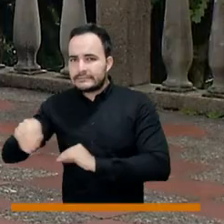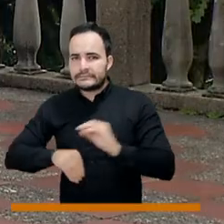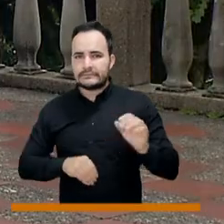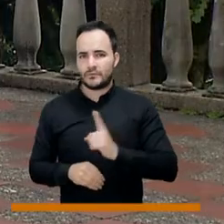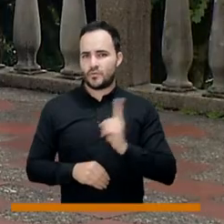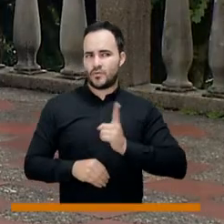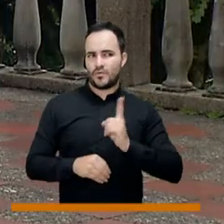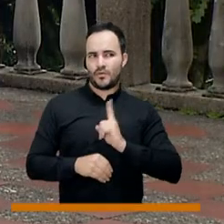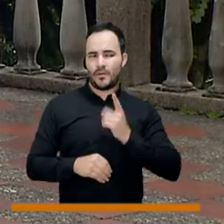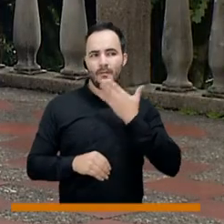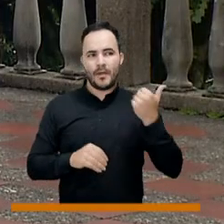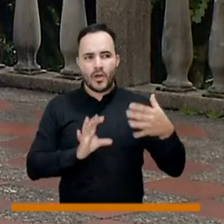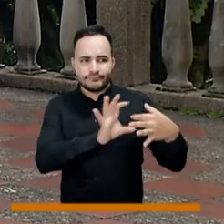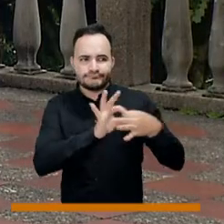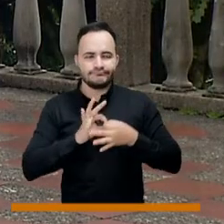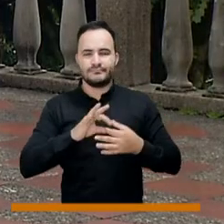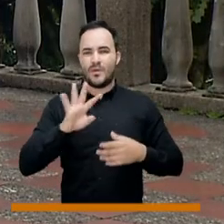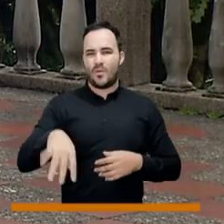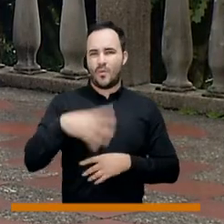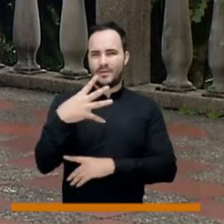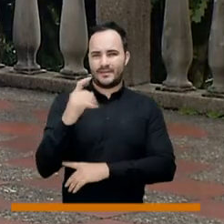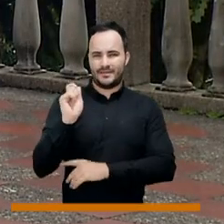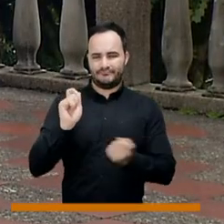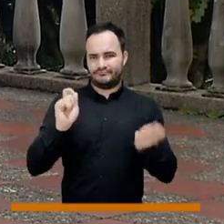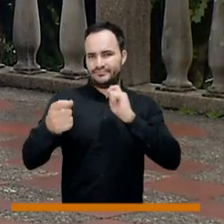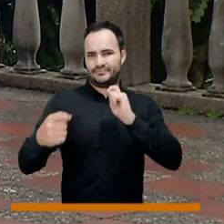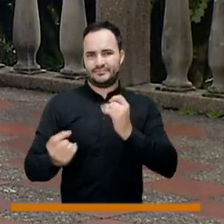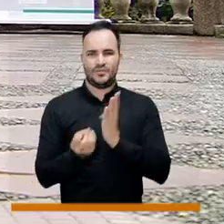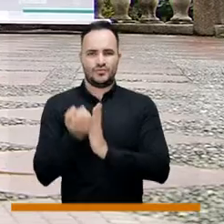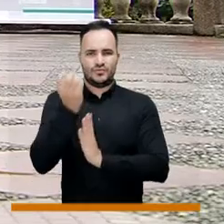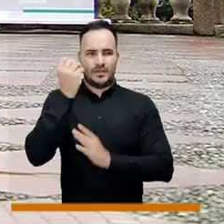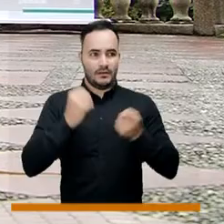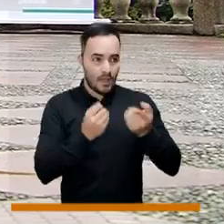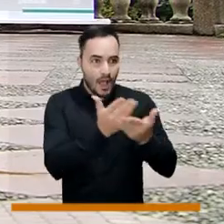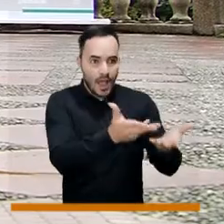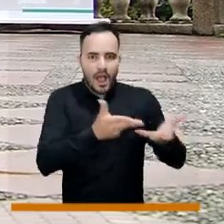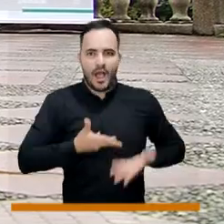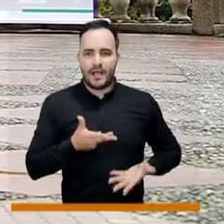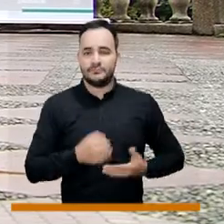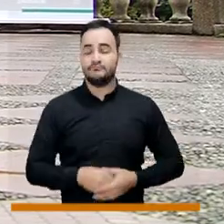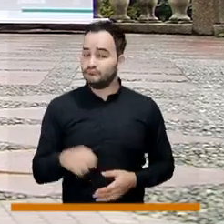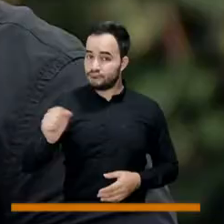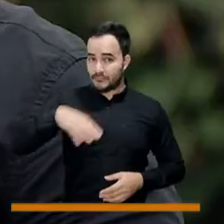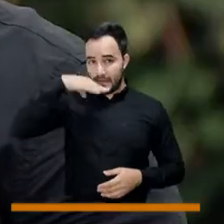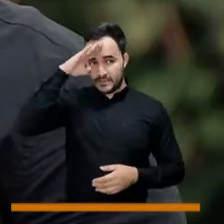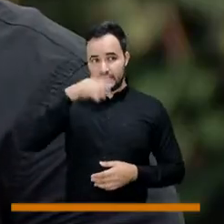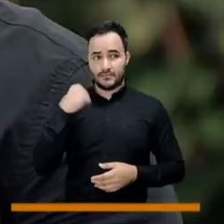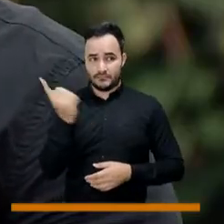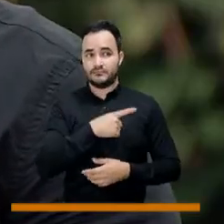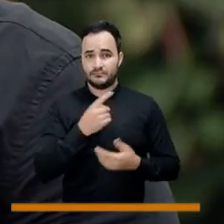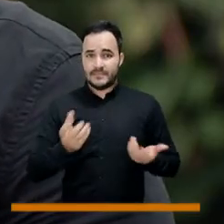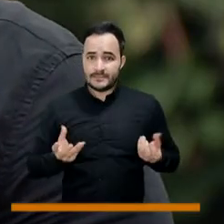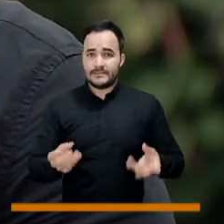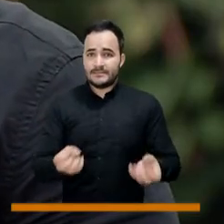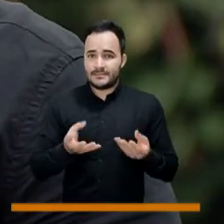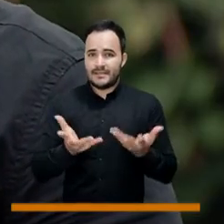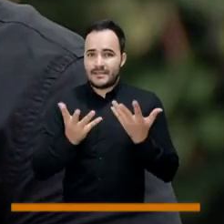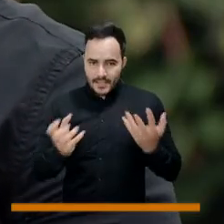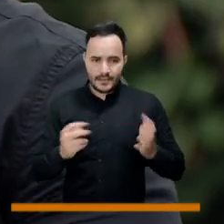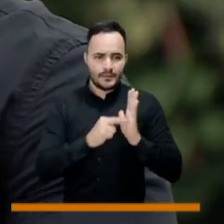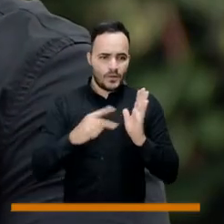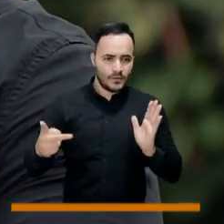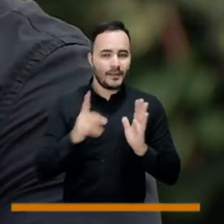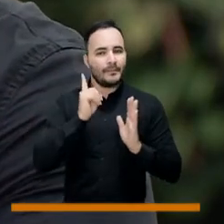con herramientas a la mano como las que nos provee la Cuarta Revolución Industrial. Medellín está apoyando emprendimientos que tengan que ver con base